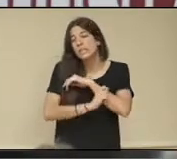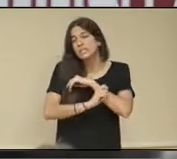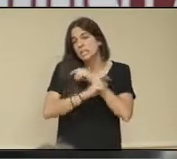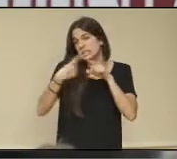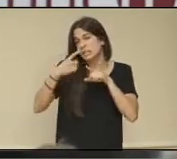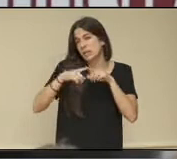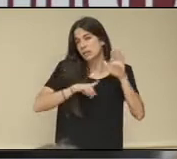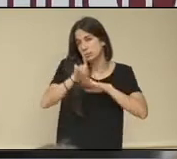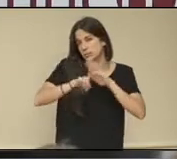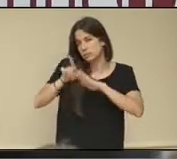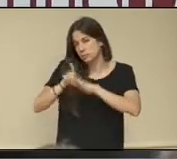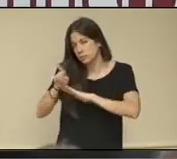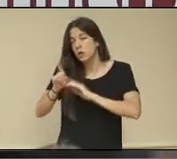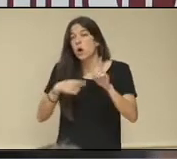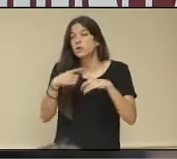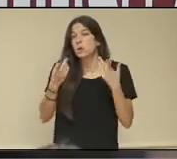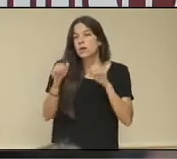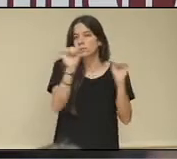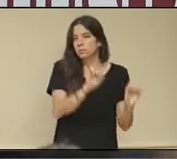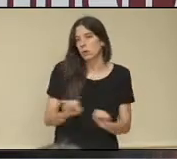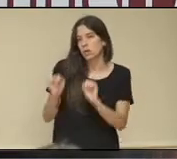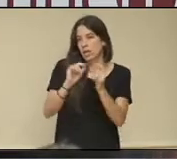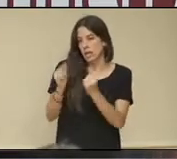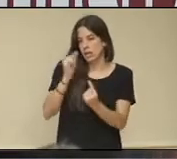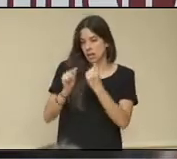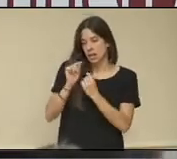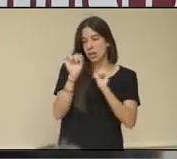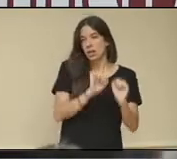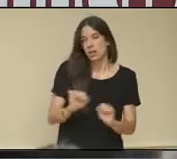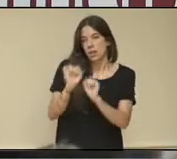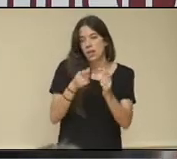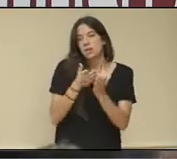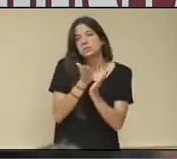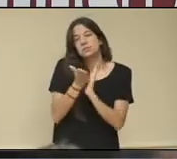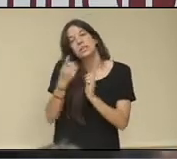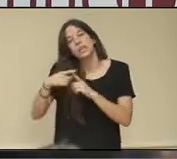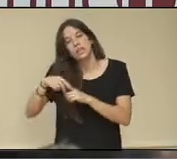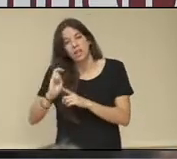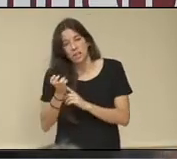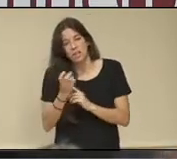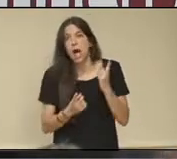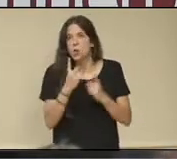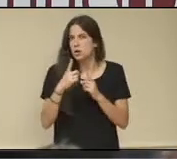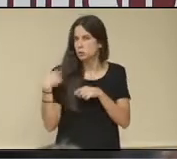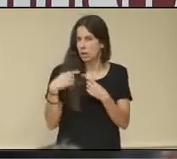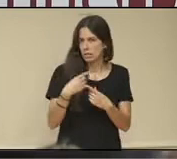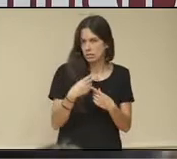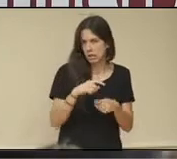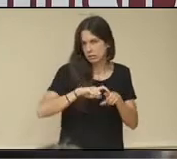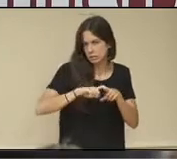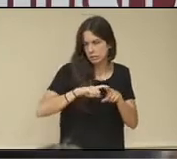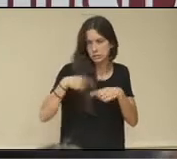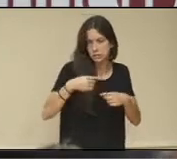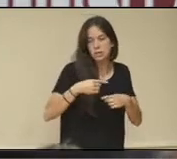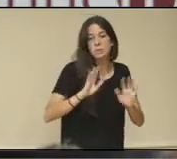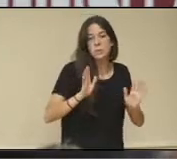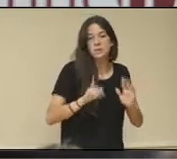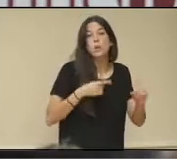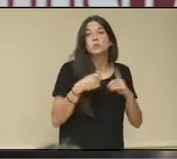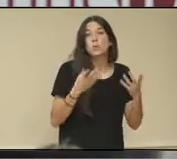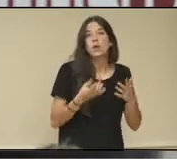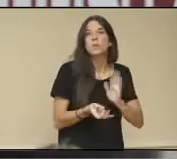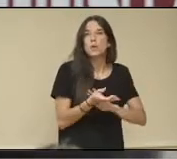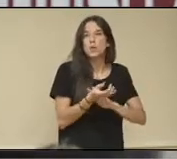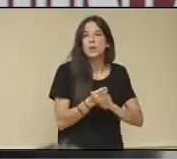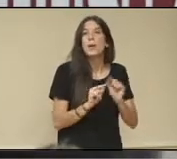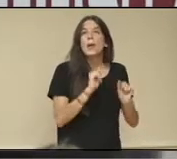para proteger frente a la infección de SARS. Algunas muy clásicas, que consisten simplemente en producir grandes cantidades